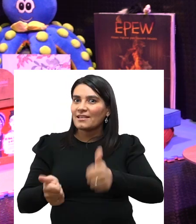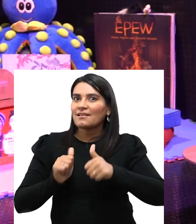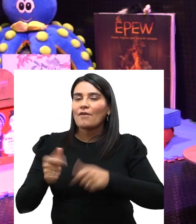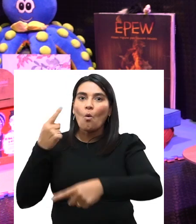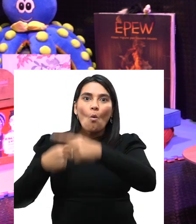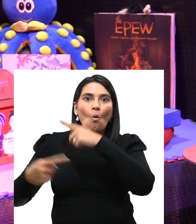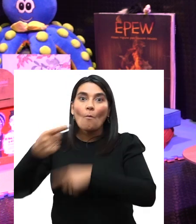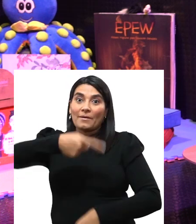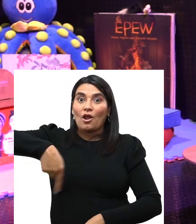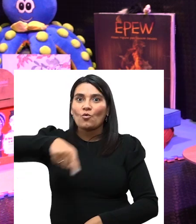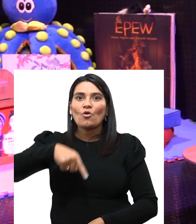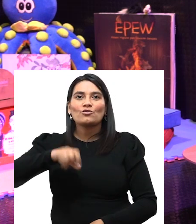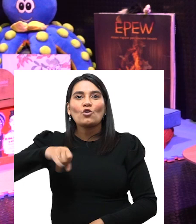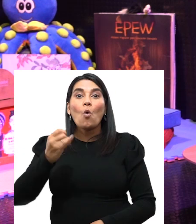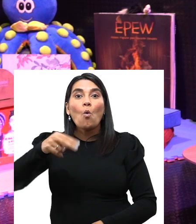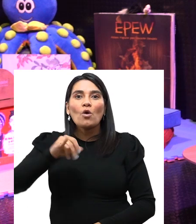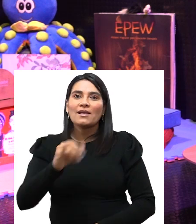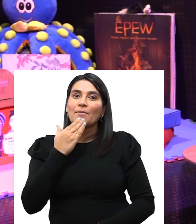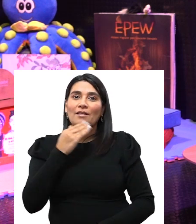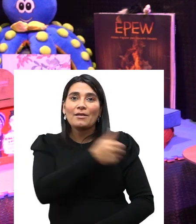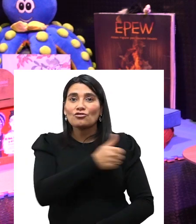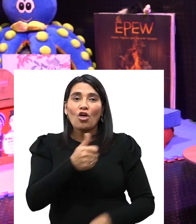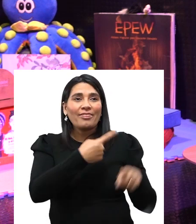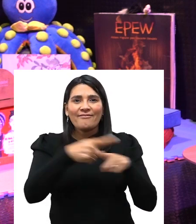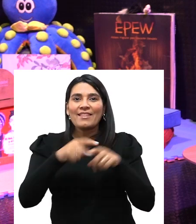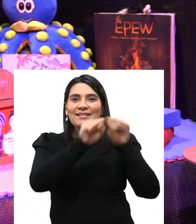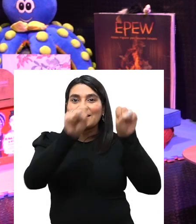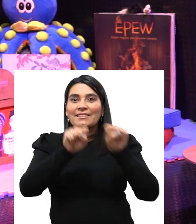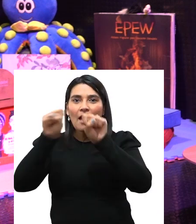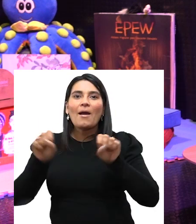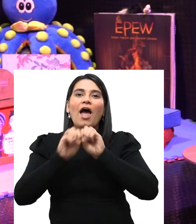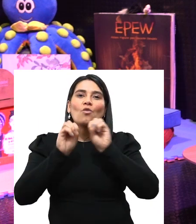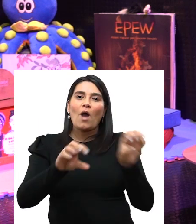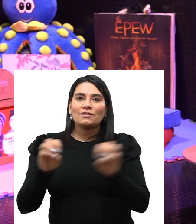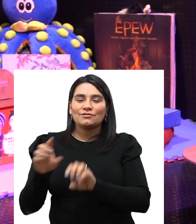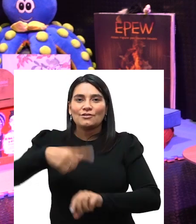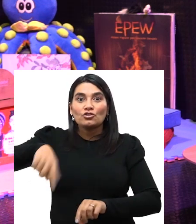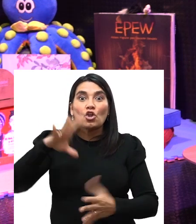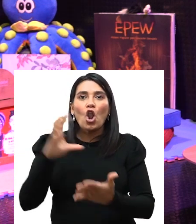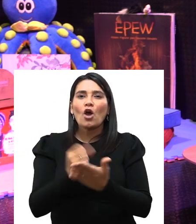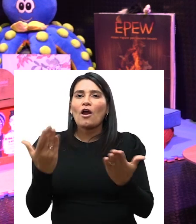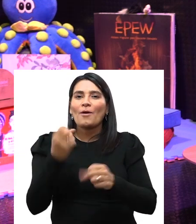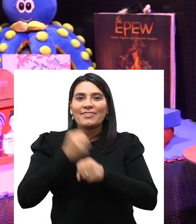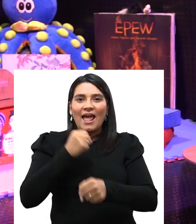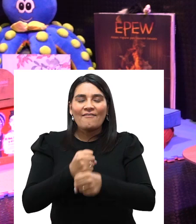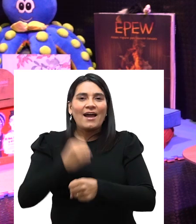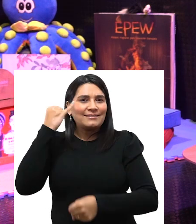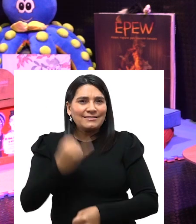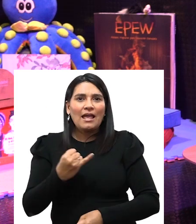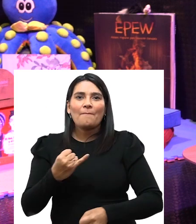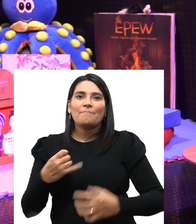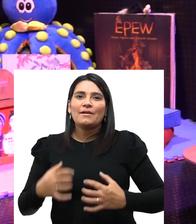la Junge, pero también para todo el sistema educativo. Y para lograrlo, hemos trabajado articuladamente junto